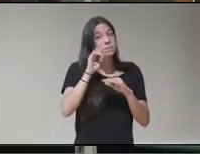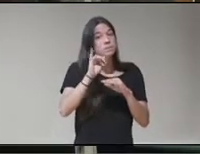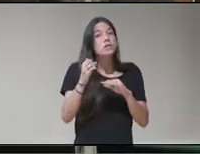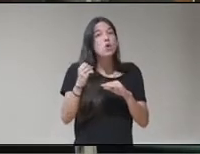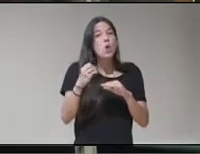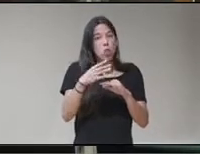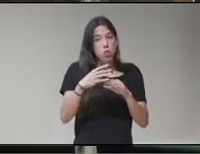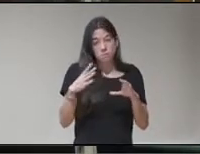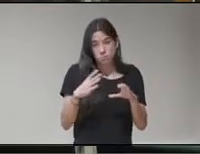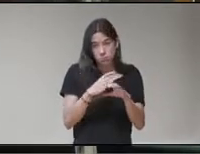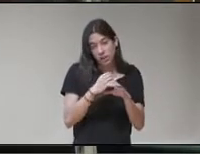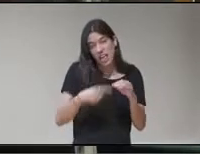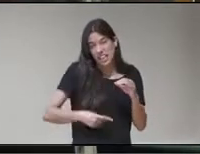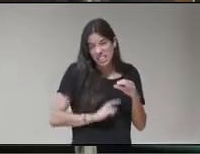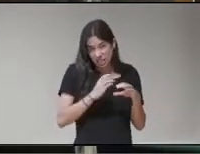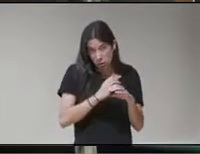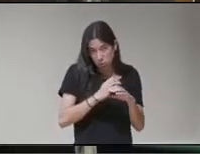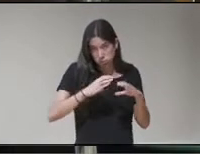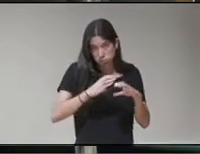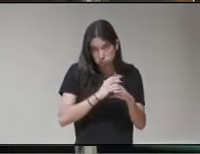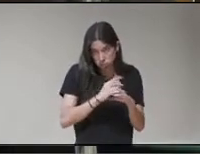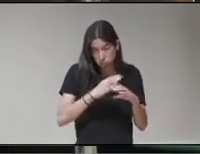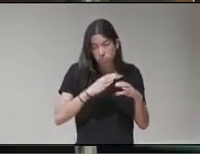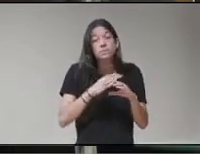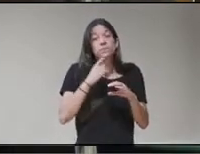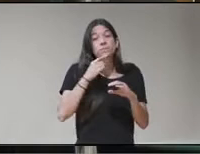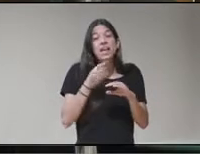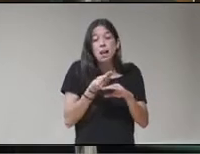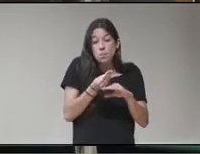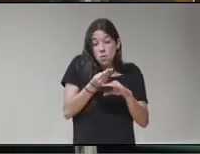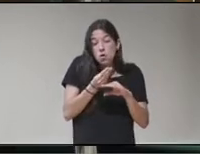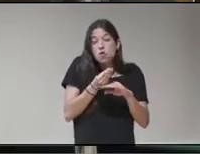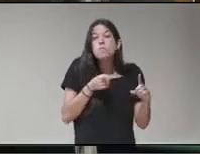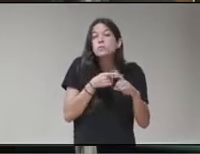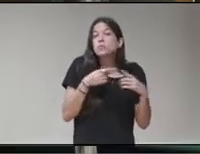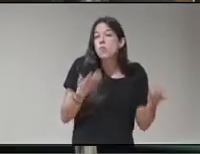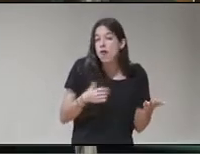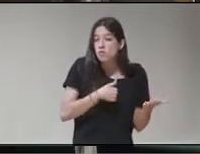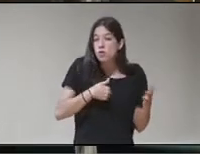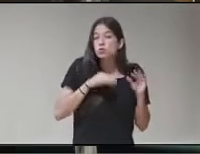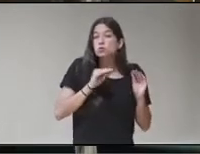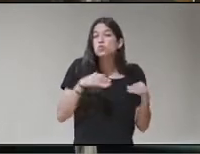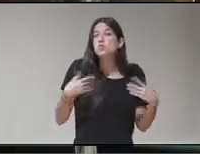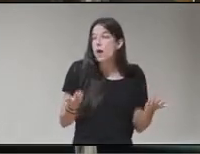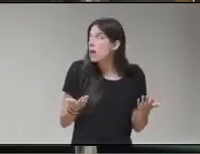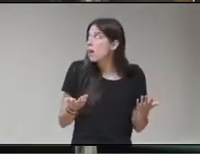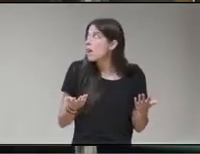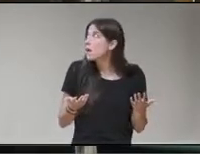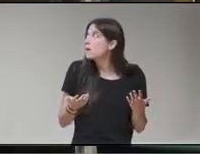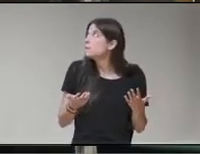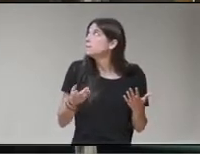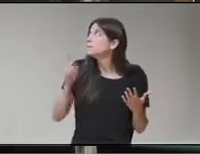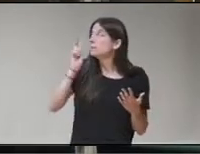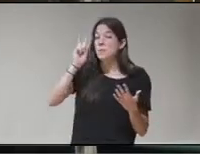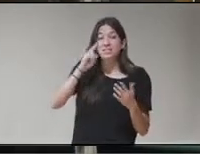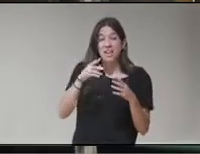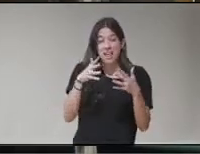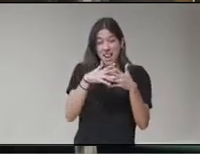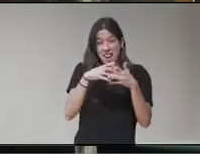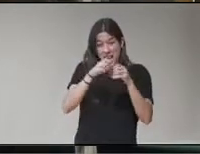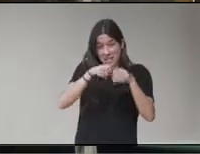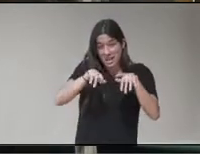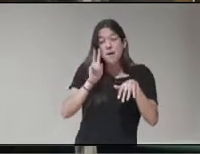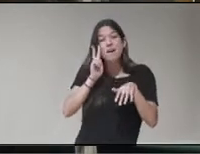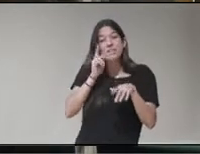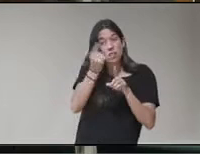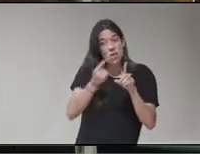intestinal. ¿Qué función tiene este moco? Impedir, que se presenta en el esquema aquí en azul, impedir que las bacterias